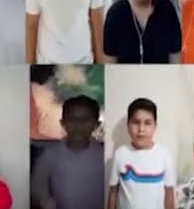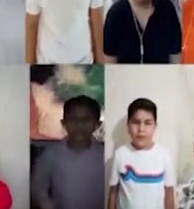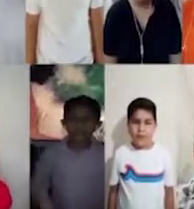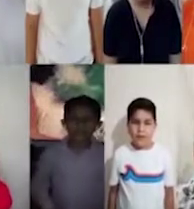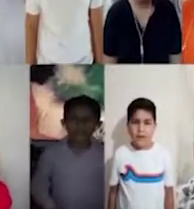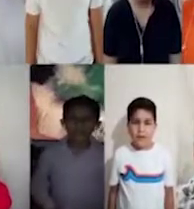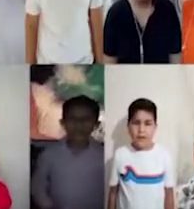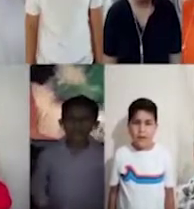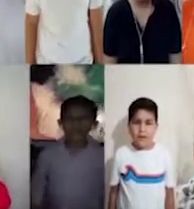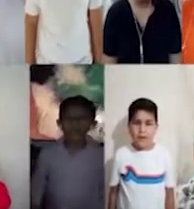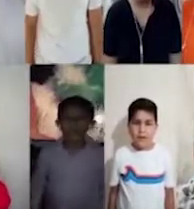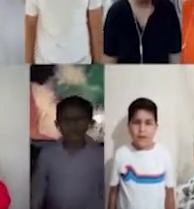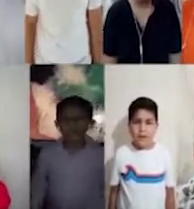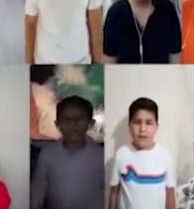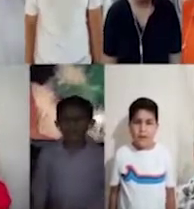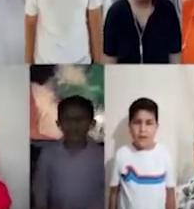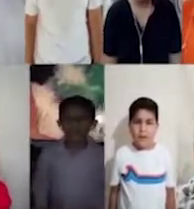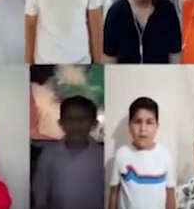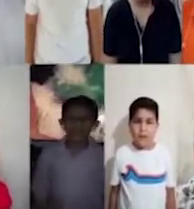nada